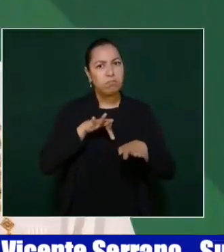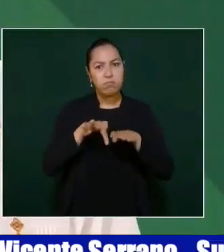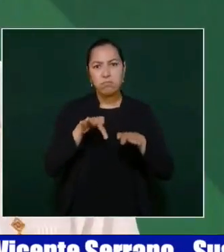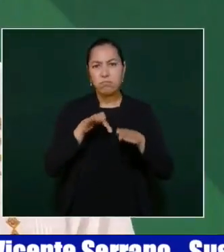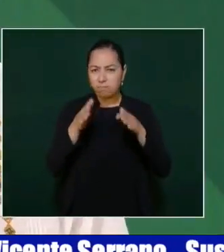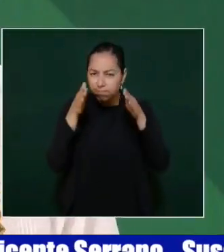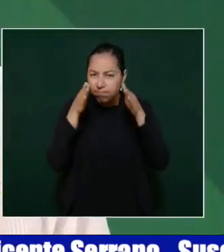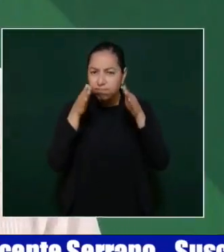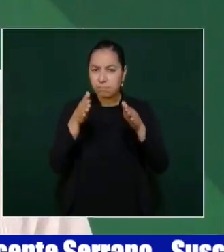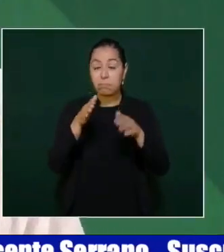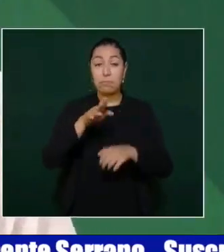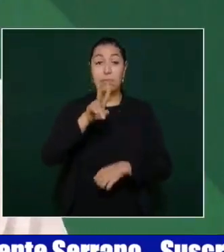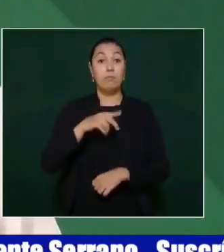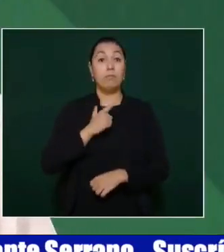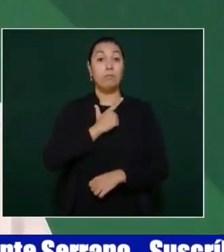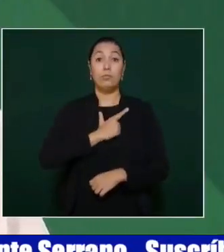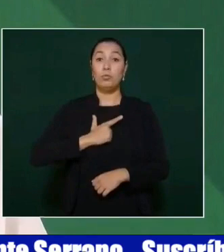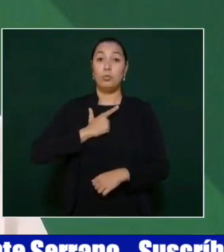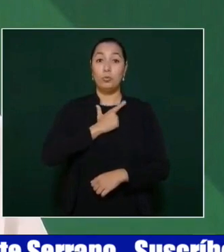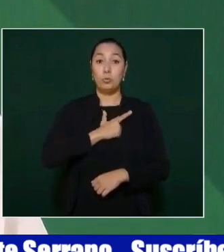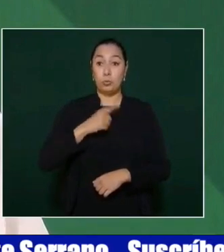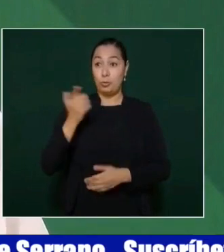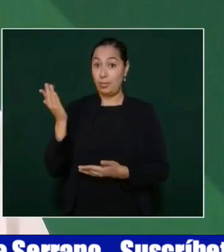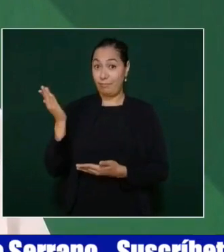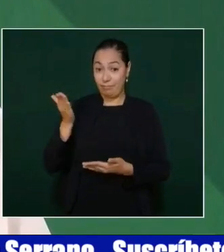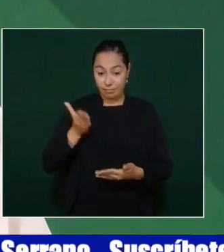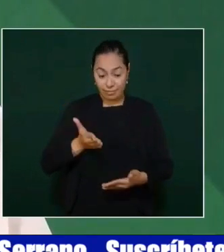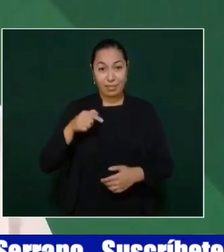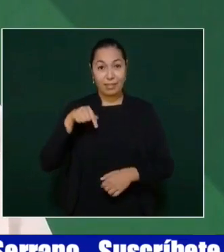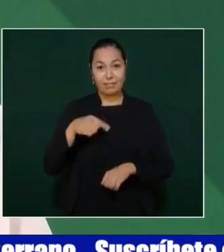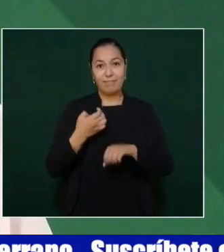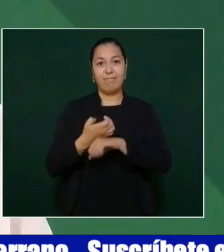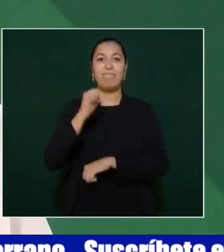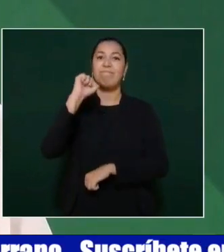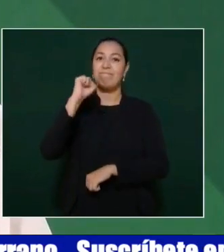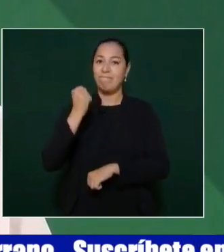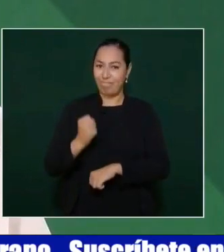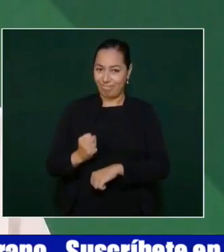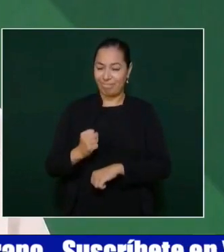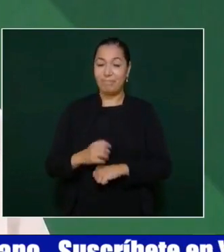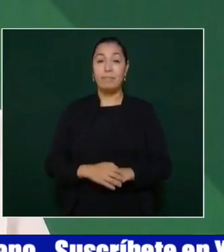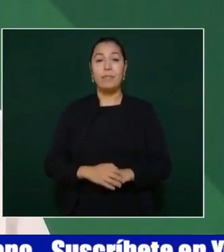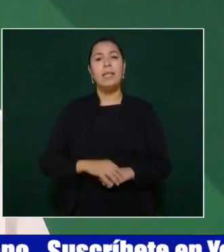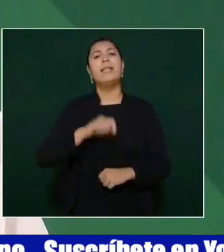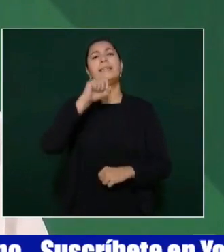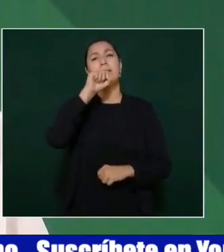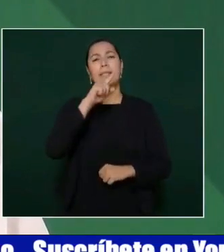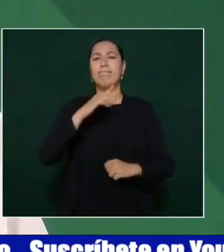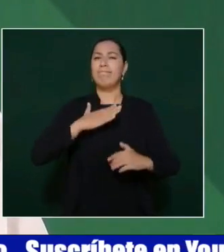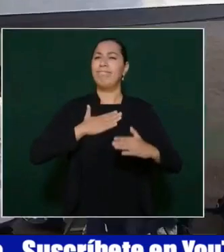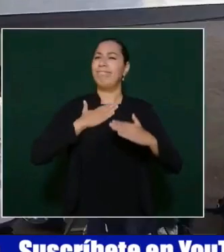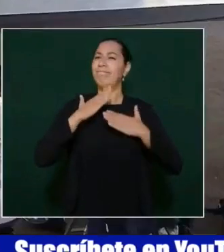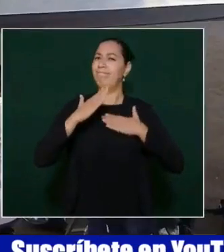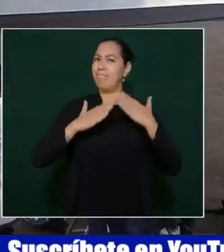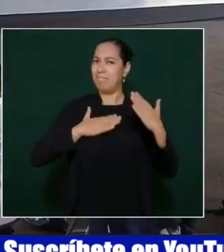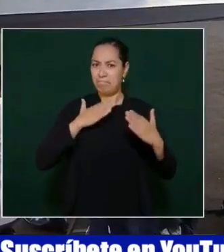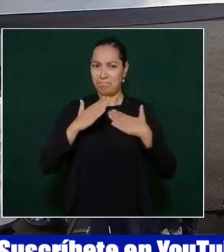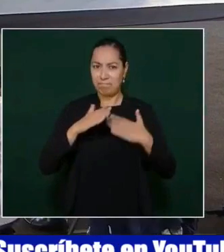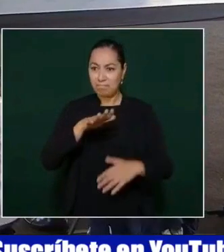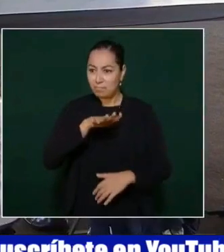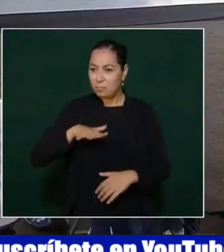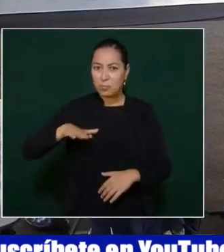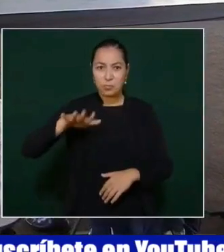a la OEA, una OEA en donde ayer estuvieron Álvarez y Casa, Kenia López Rabadán, denunciando